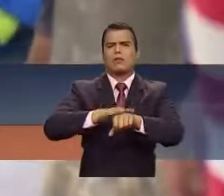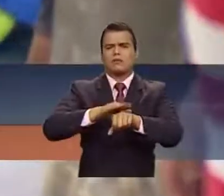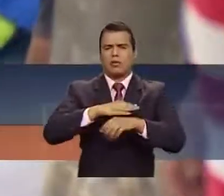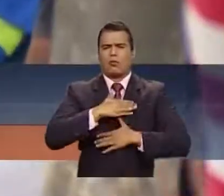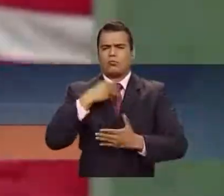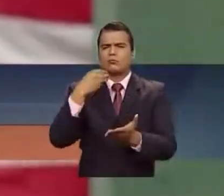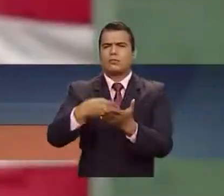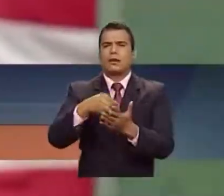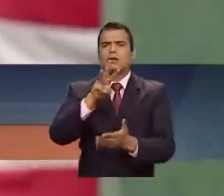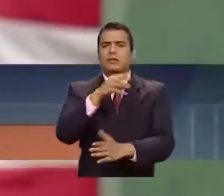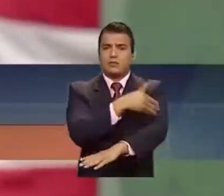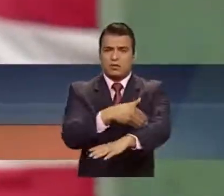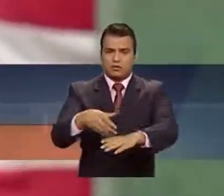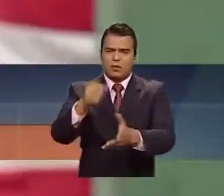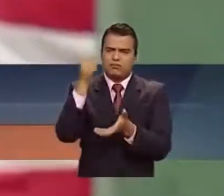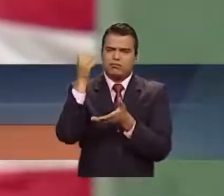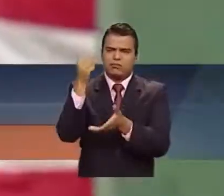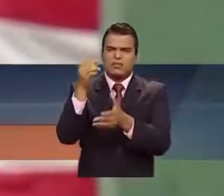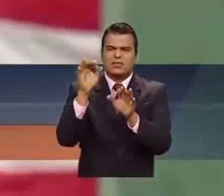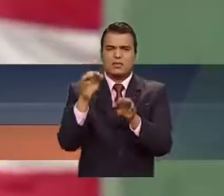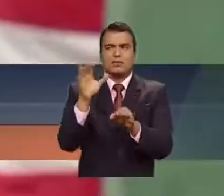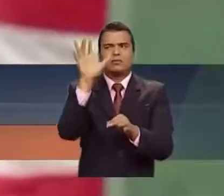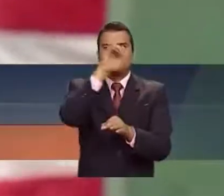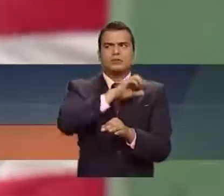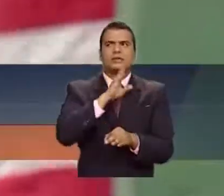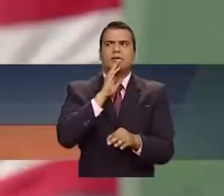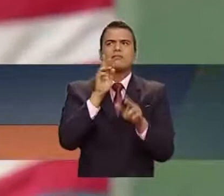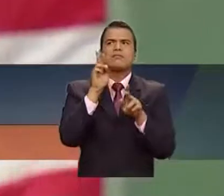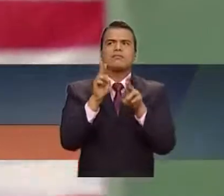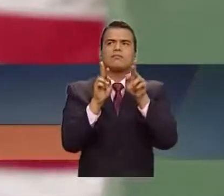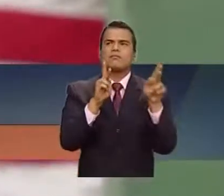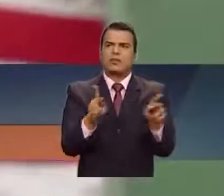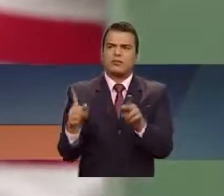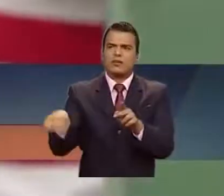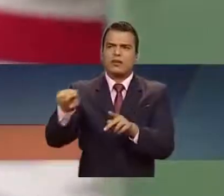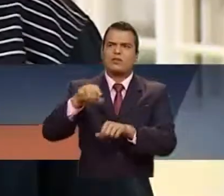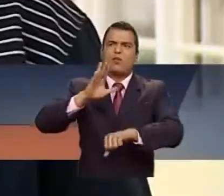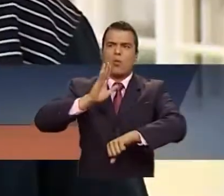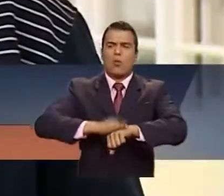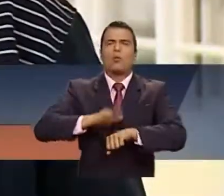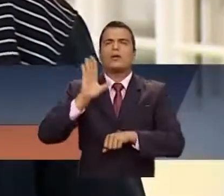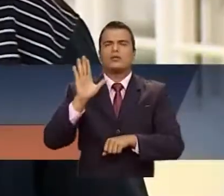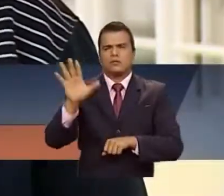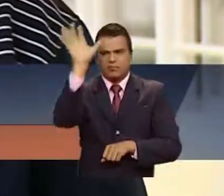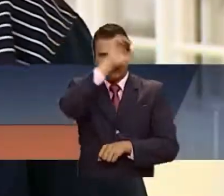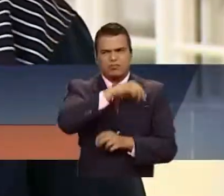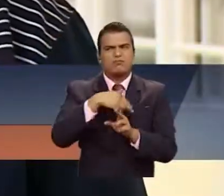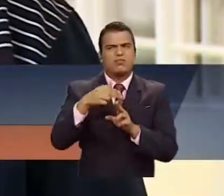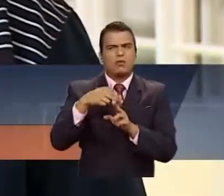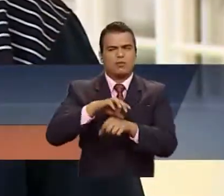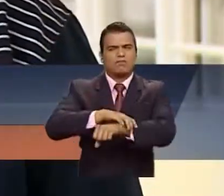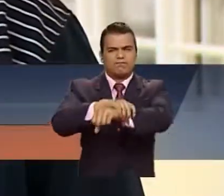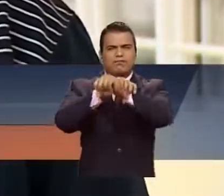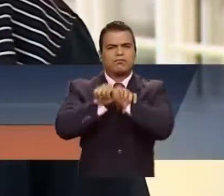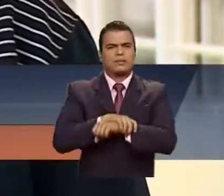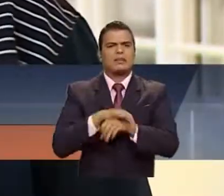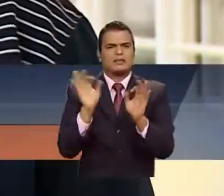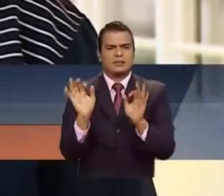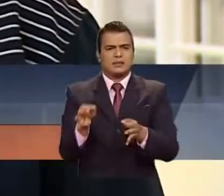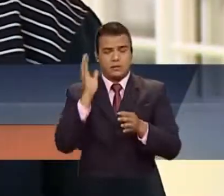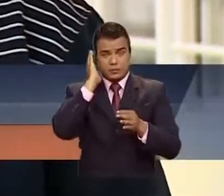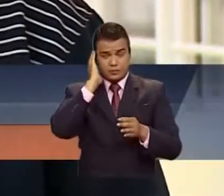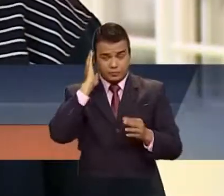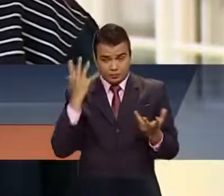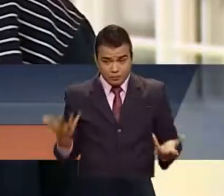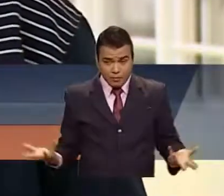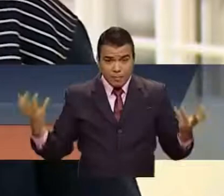de pesos con lo que aseguran estar muy cerca de la pista de los responsables de este hecho de igual manera el comando departamental cauca también